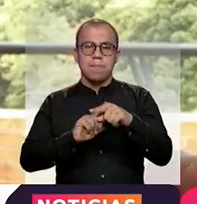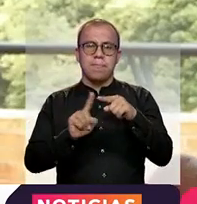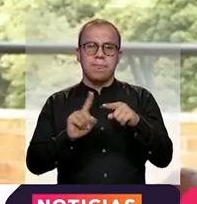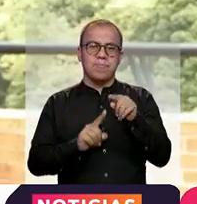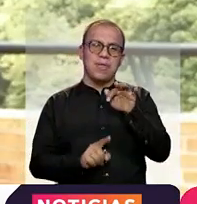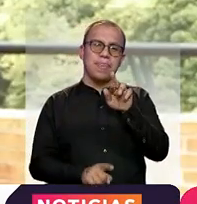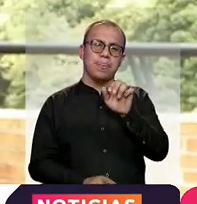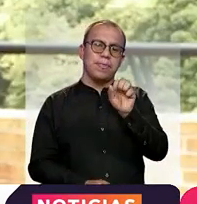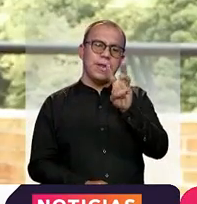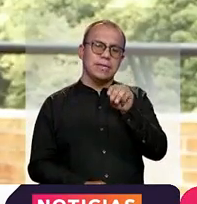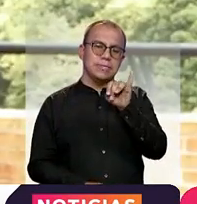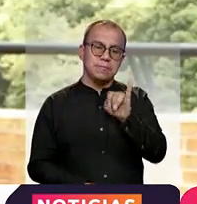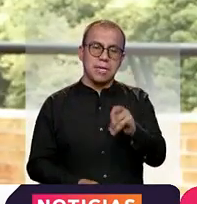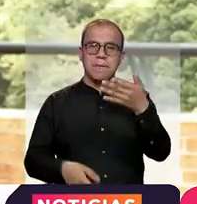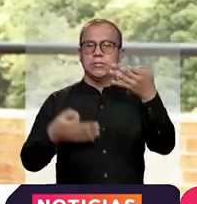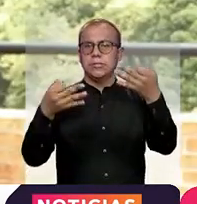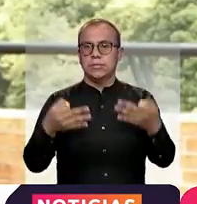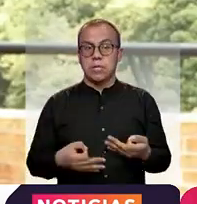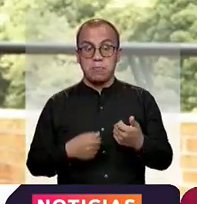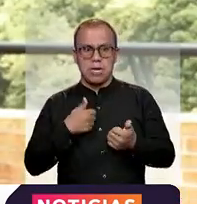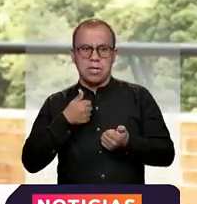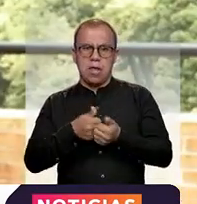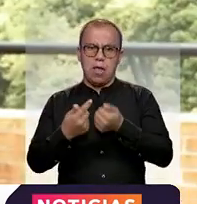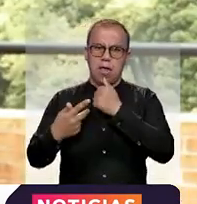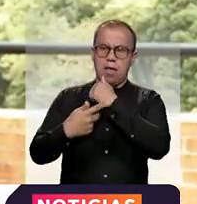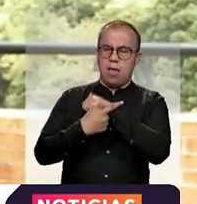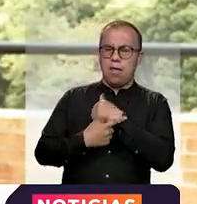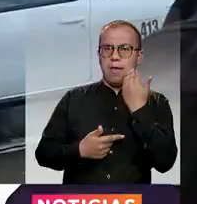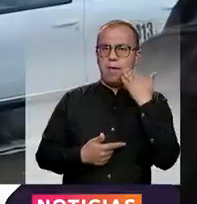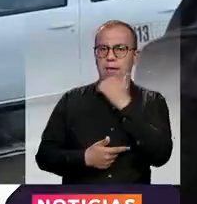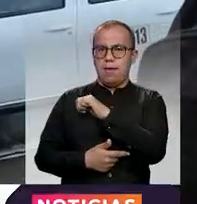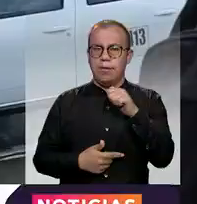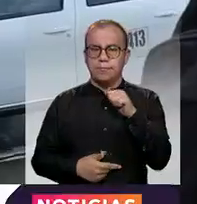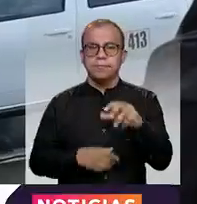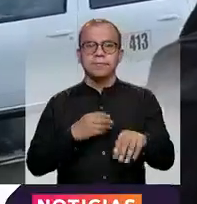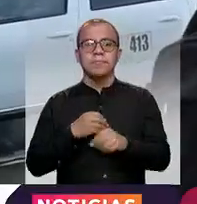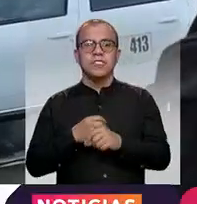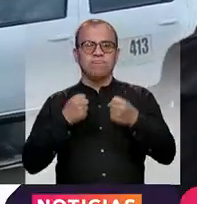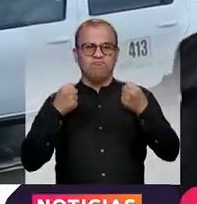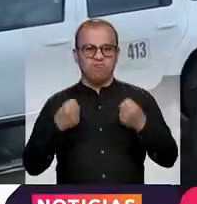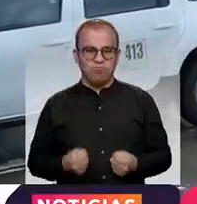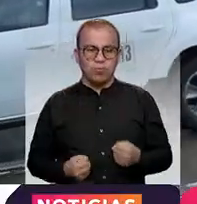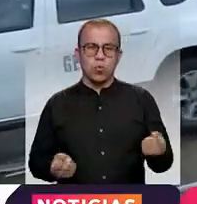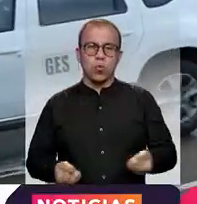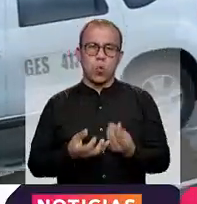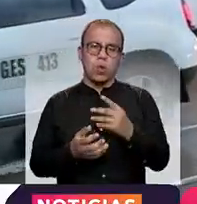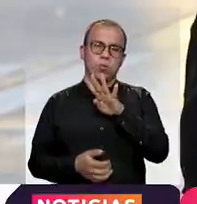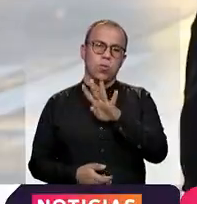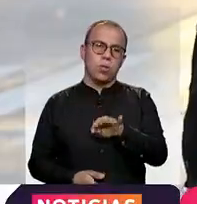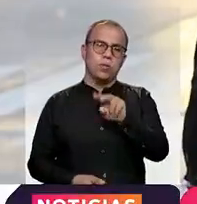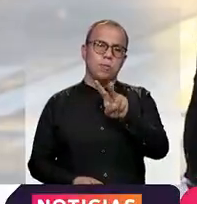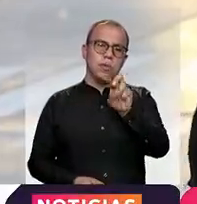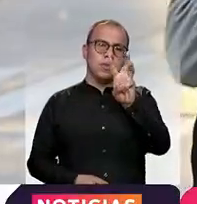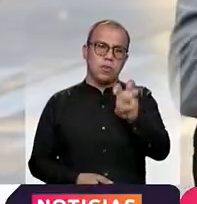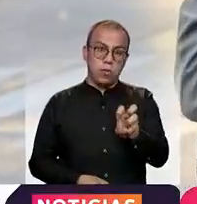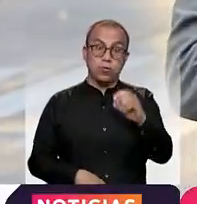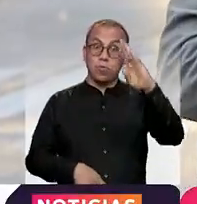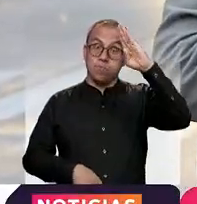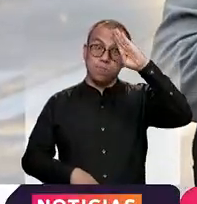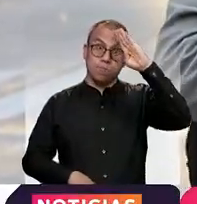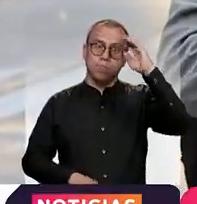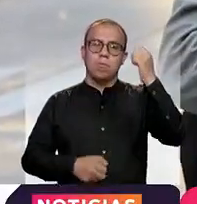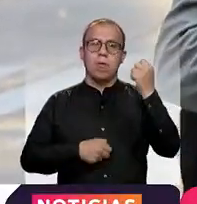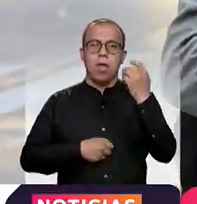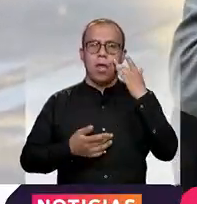más seguro, para prevenir el acoso del que somos víctimas las mujeres. Un refuerzo de 428 integrantes de la